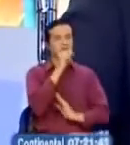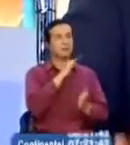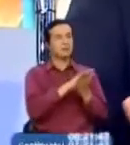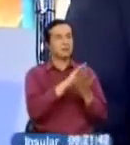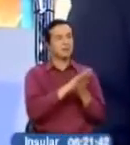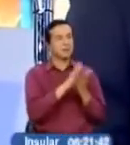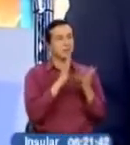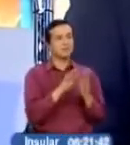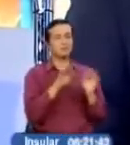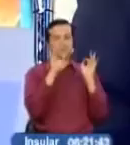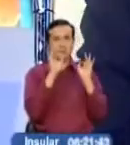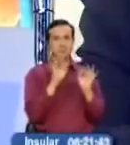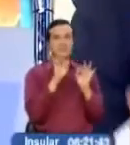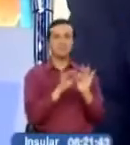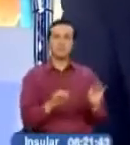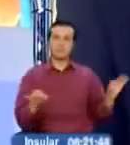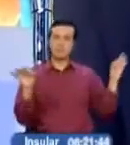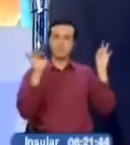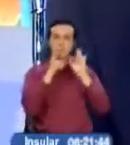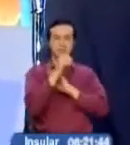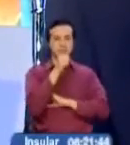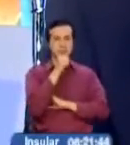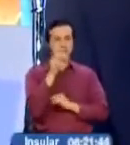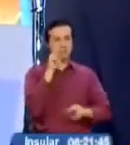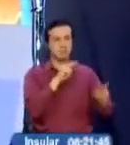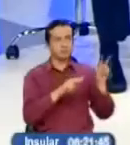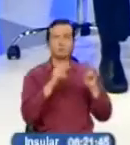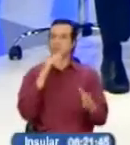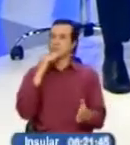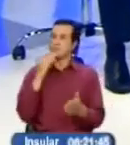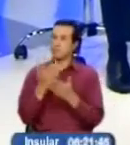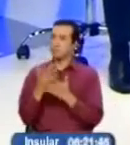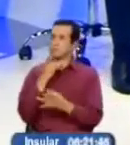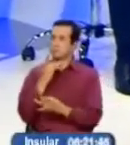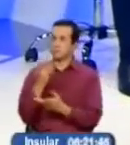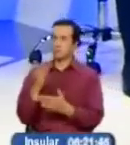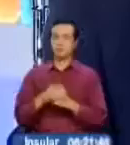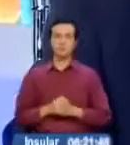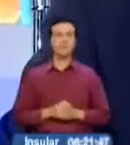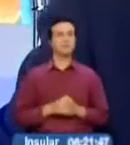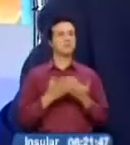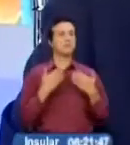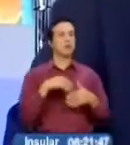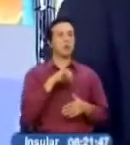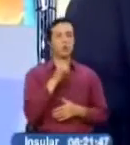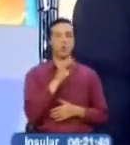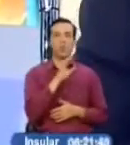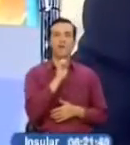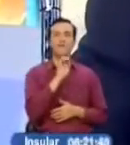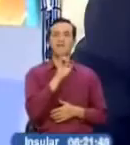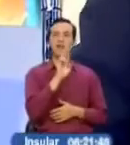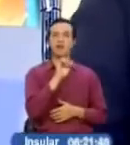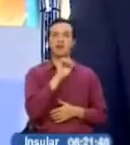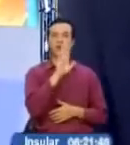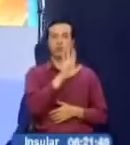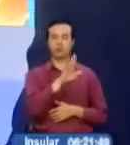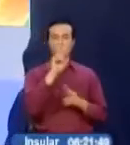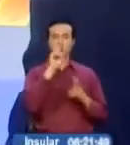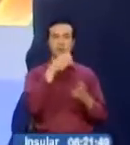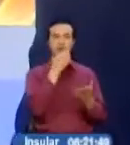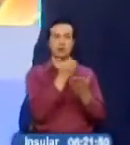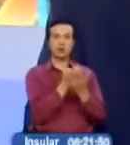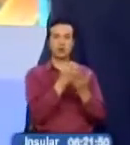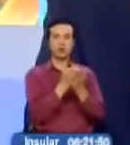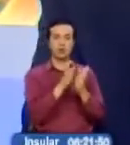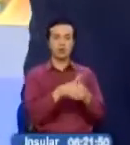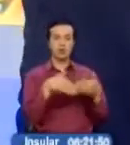disculpas, pero es importante hacer esta evaluación. Gracias, Carlos, un gusto. Bueno, hemos estado con Juan Fernando Terán, editor económico de Diario El